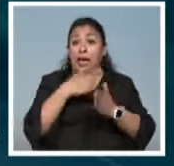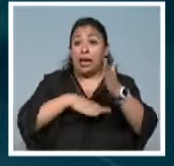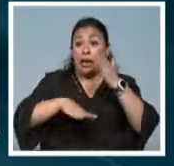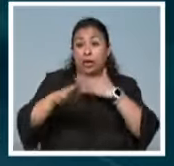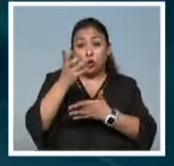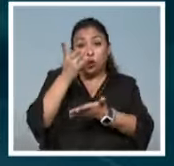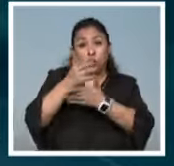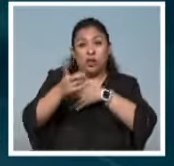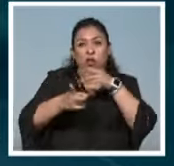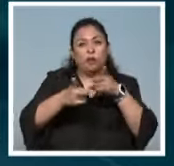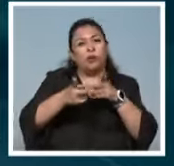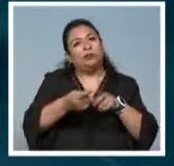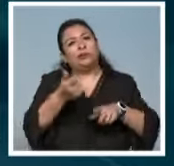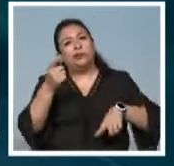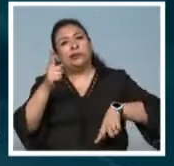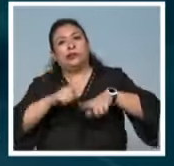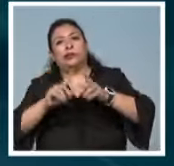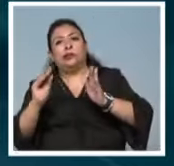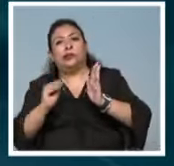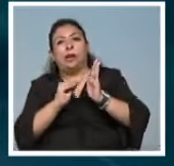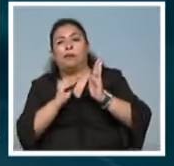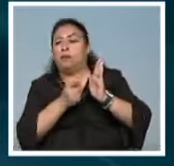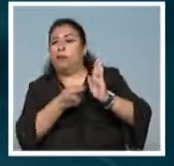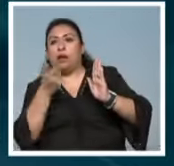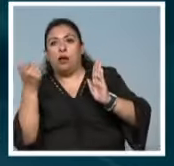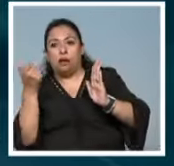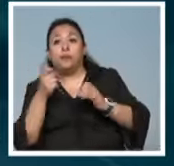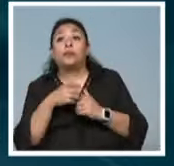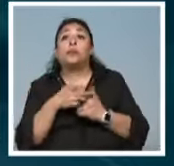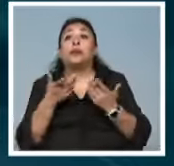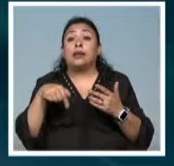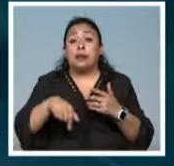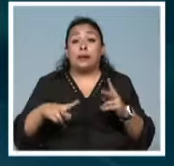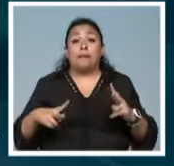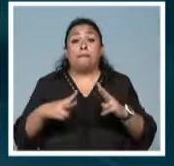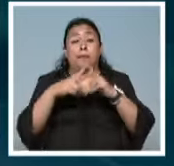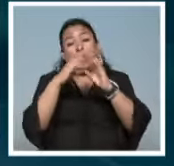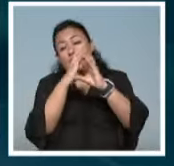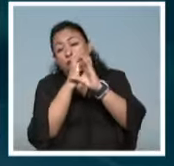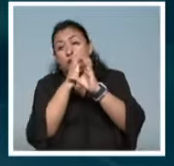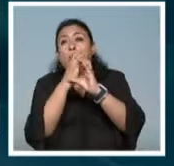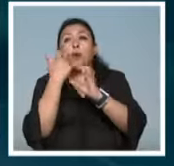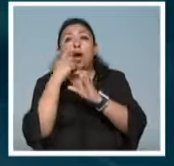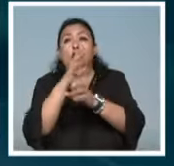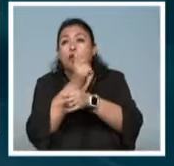único deporte que quedó fuera del programa olímpico. Aquí en Pariscopio les tendremos